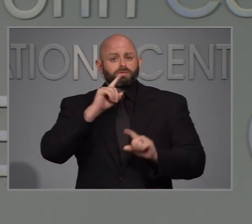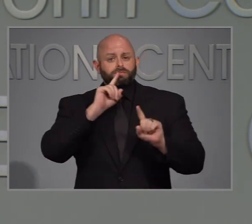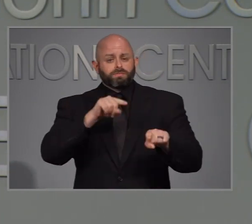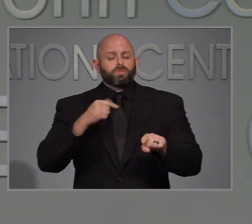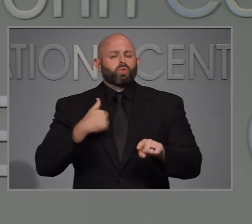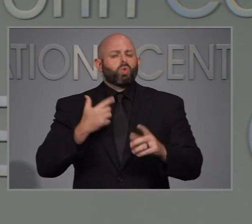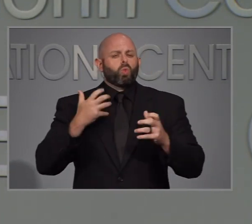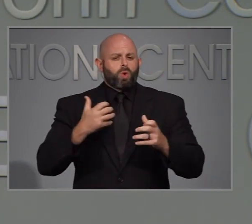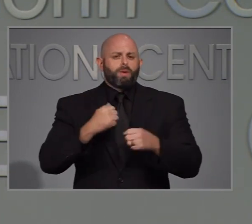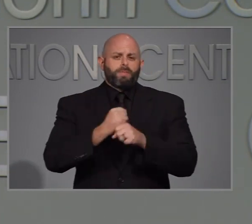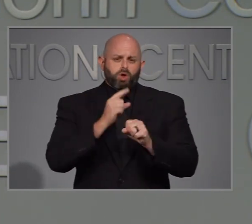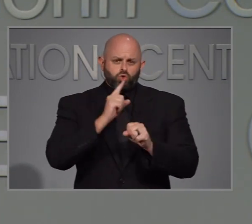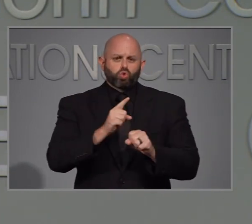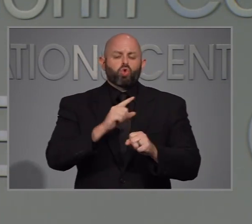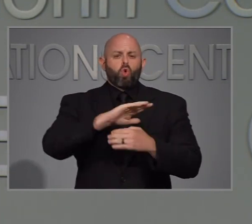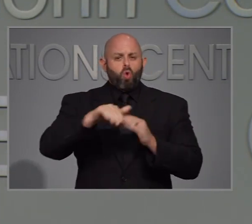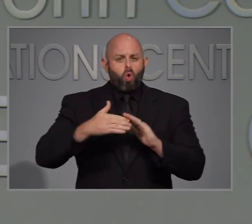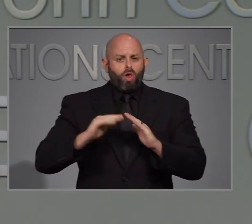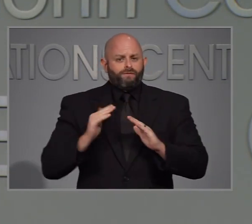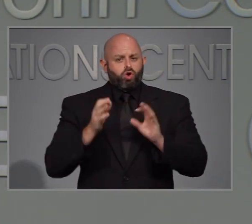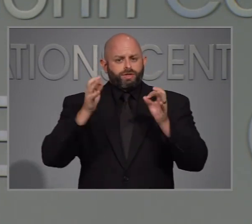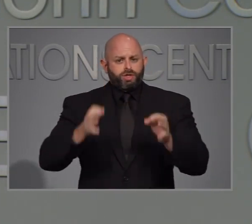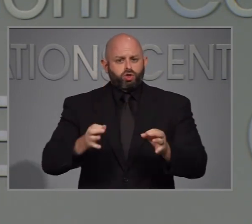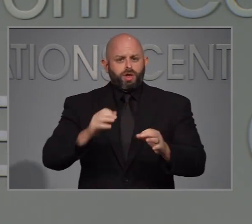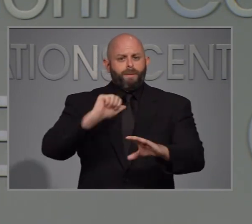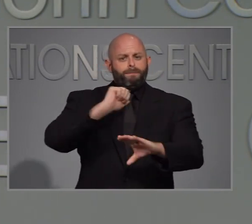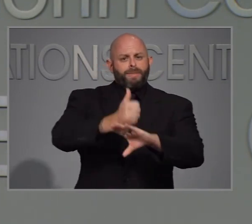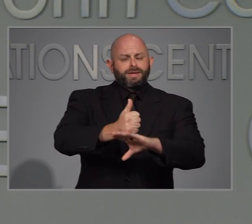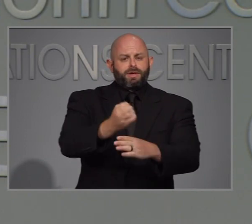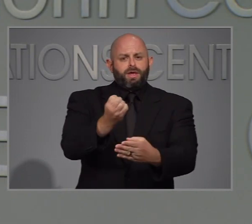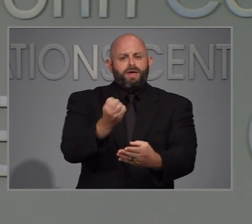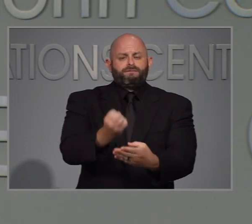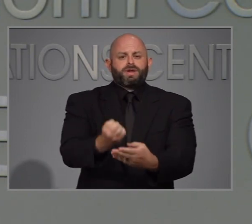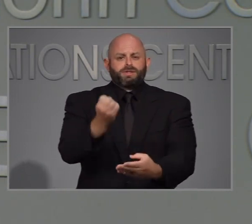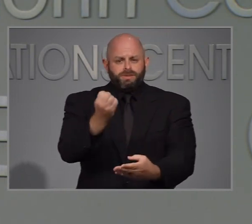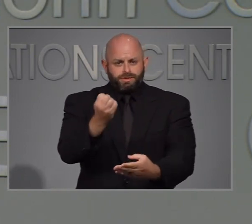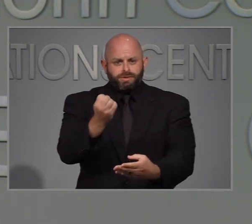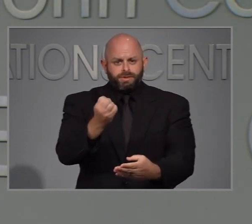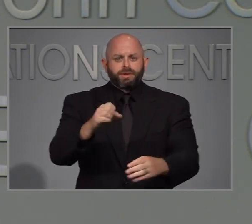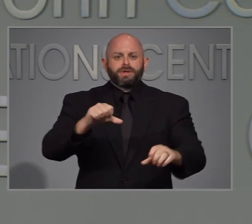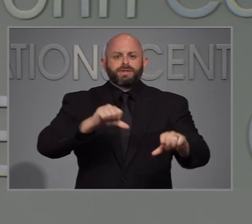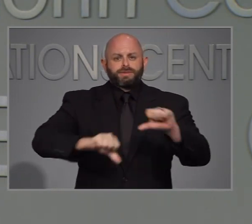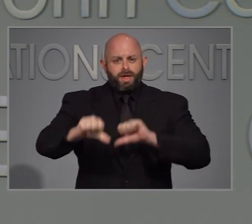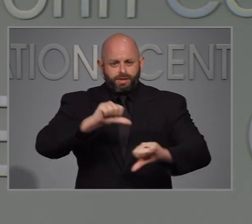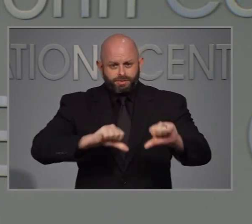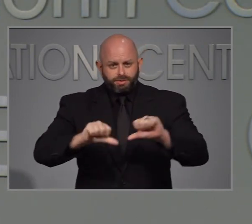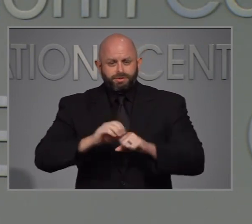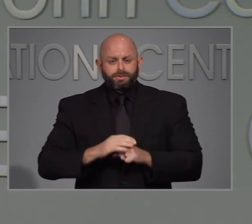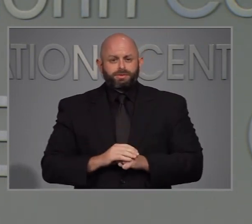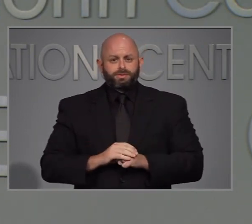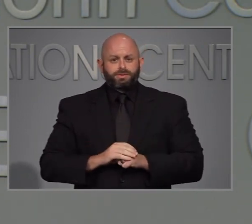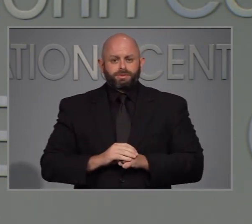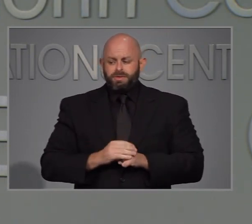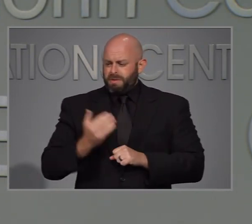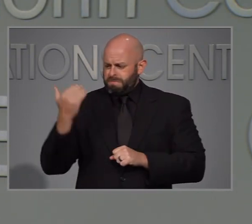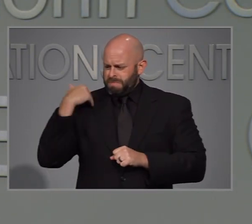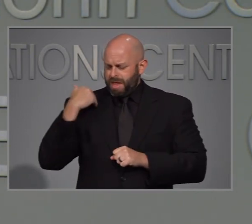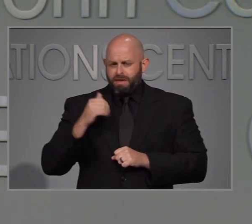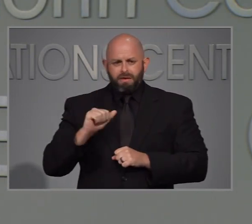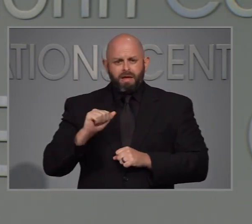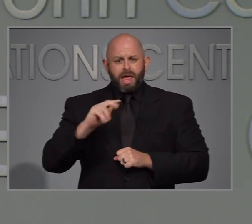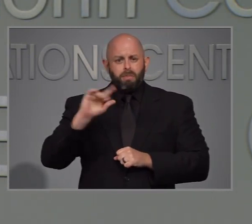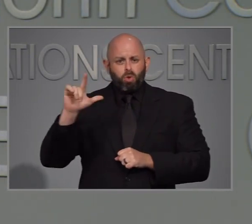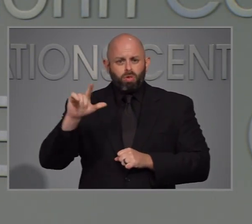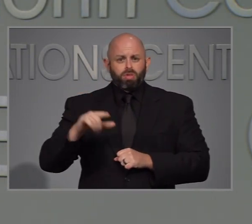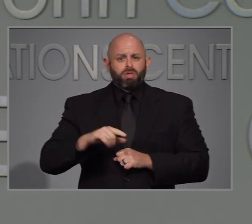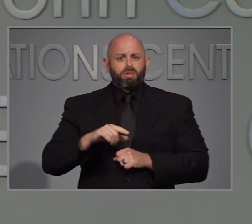todo lo que nosotros hemos hecho está basado en la evidencia, especialmente para el coronavirus. Durante